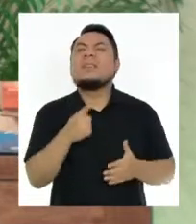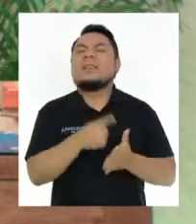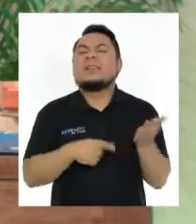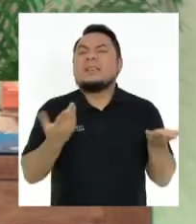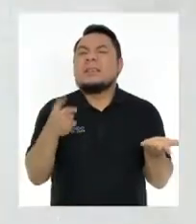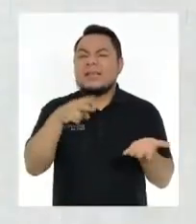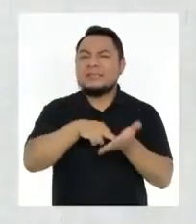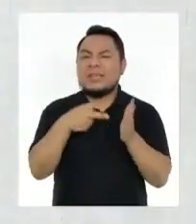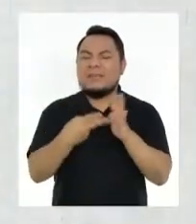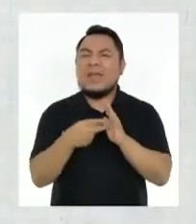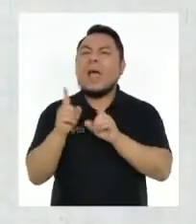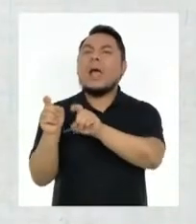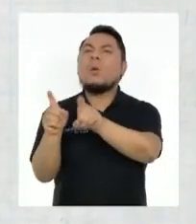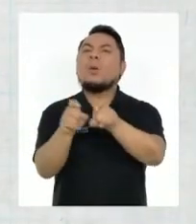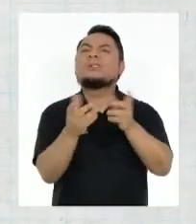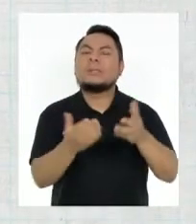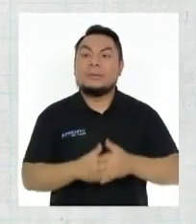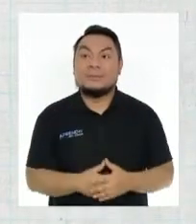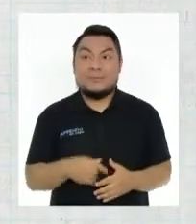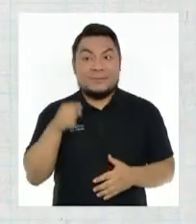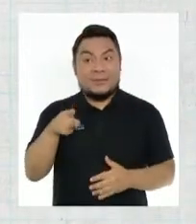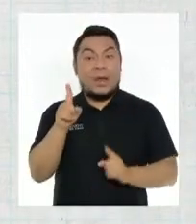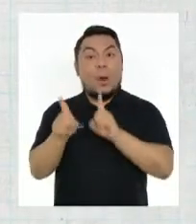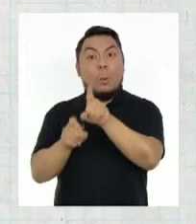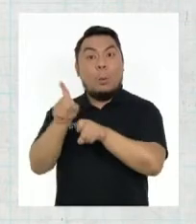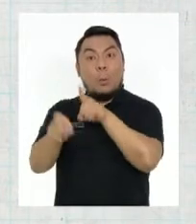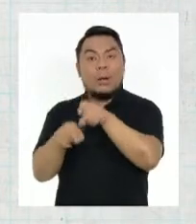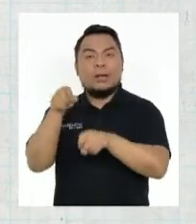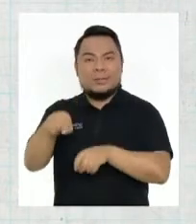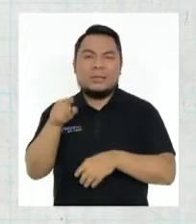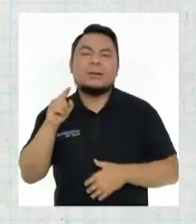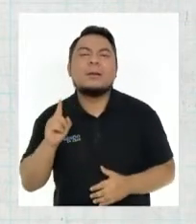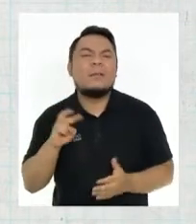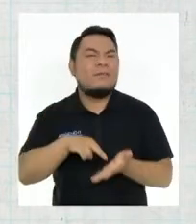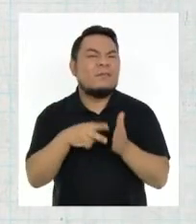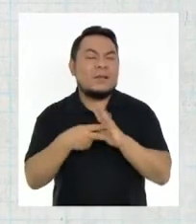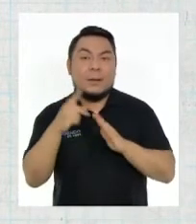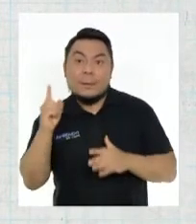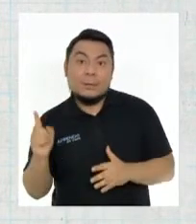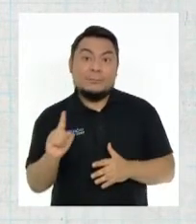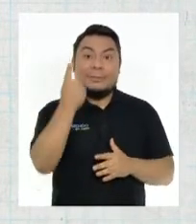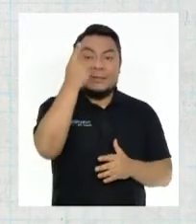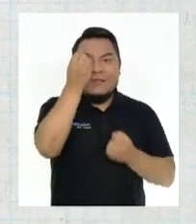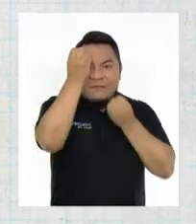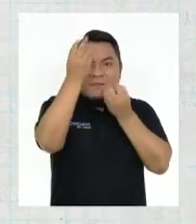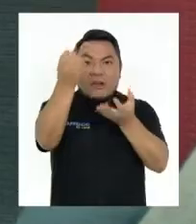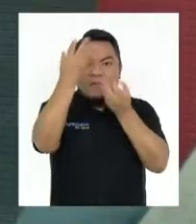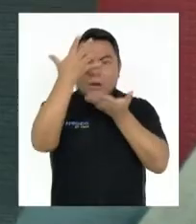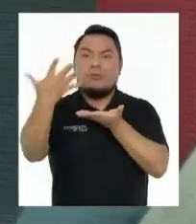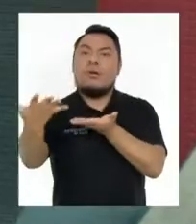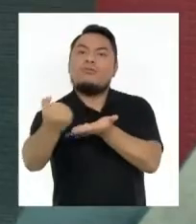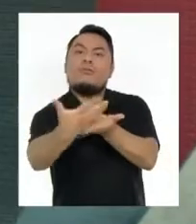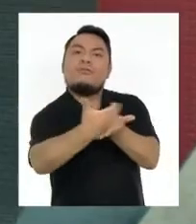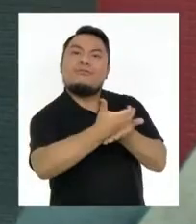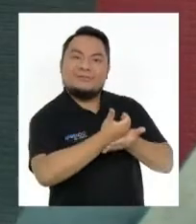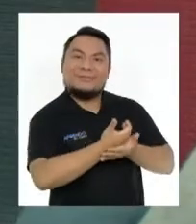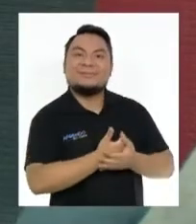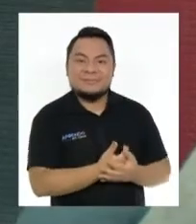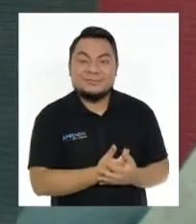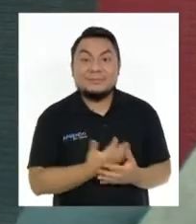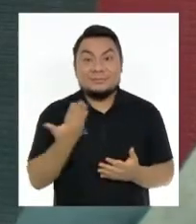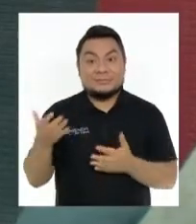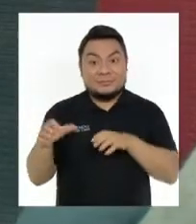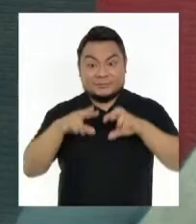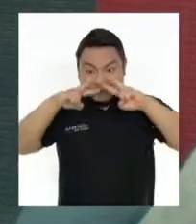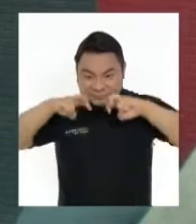una encuesta? La encuesta es una de las principales técnicas de recolección de datos. Y para realizar una